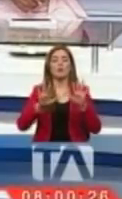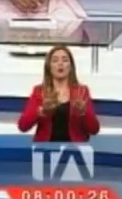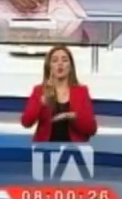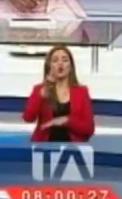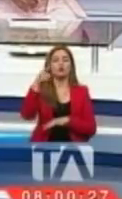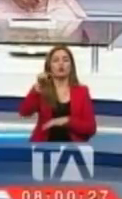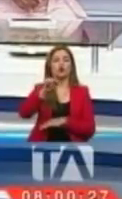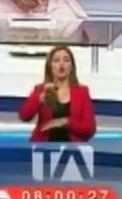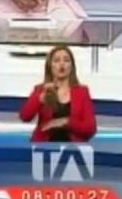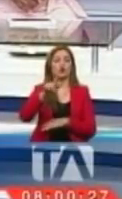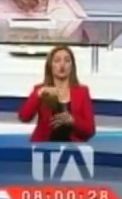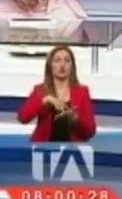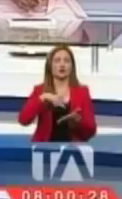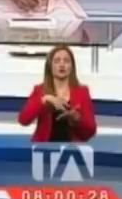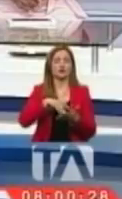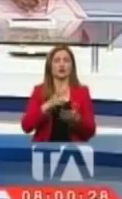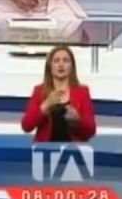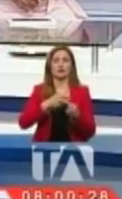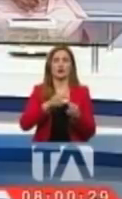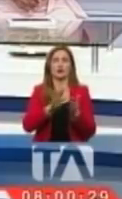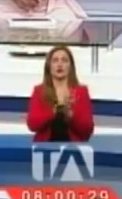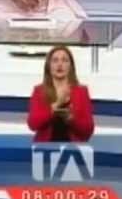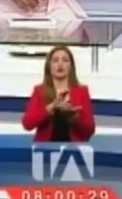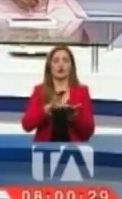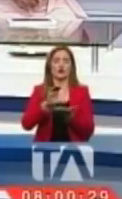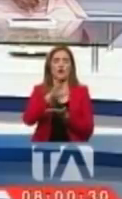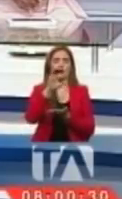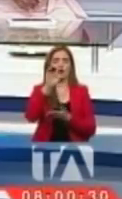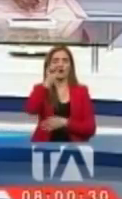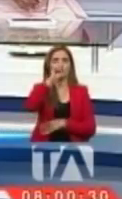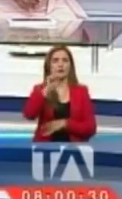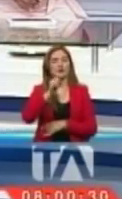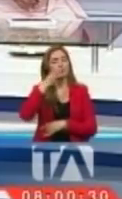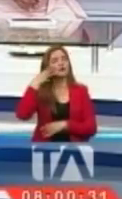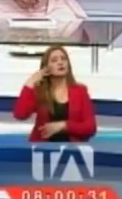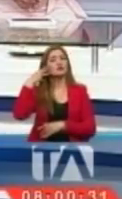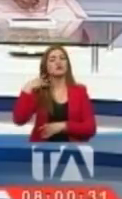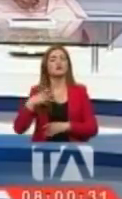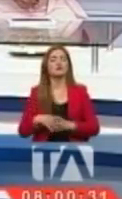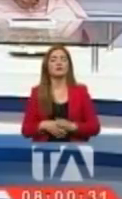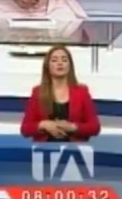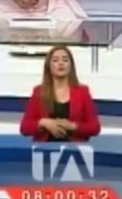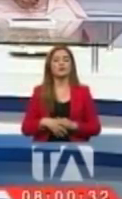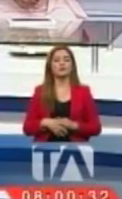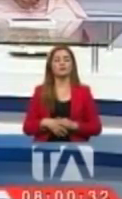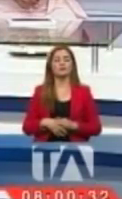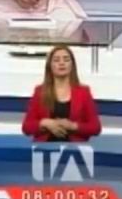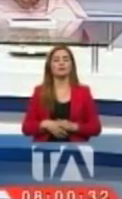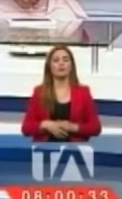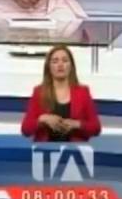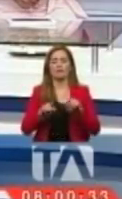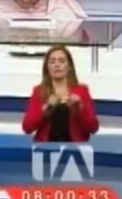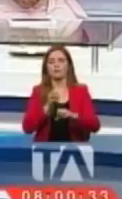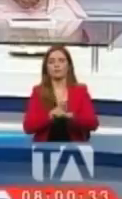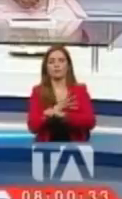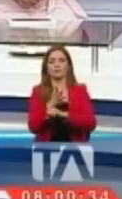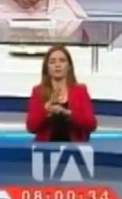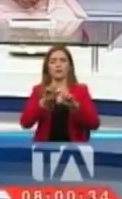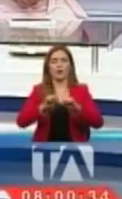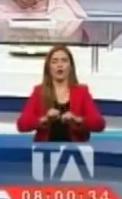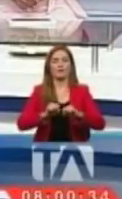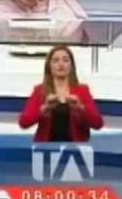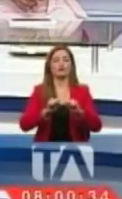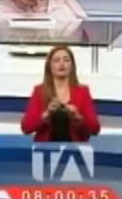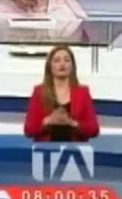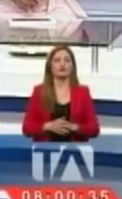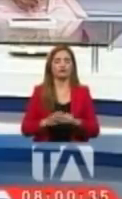2 millones de estudiantes volverán a las aulas en el régimen coge sierra y amazonía a continuación estamos algunas recomendaciones para que